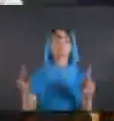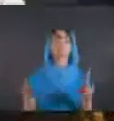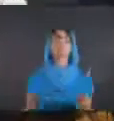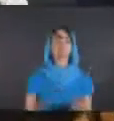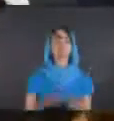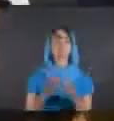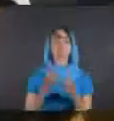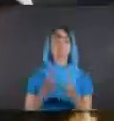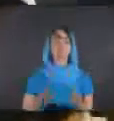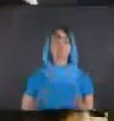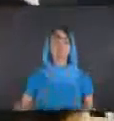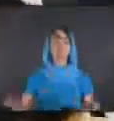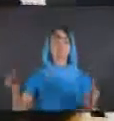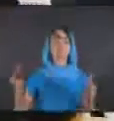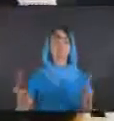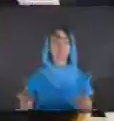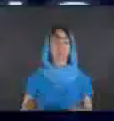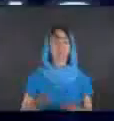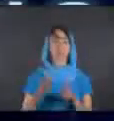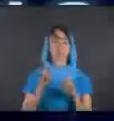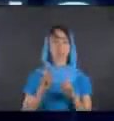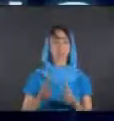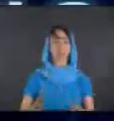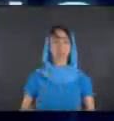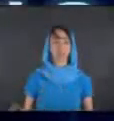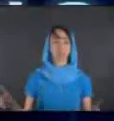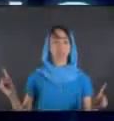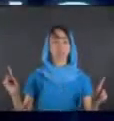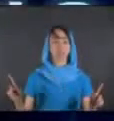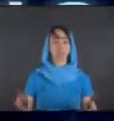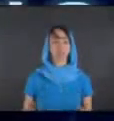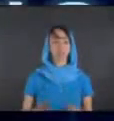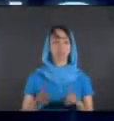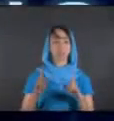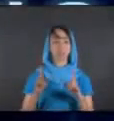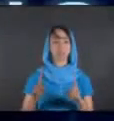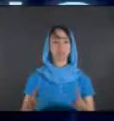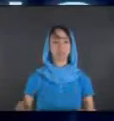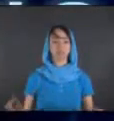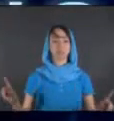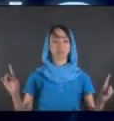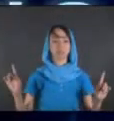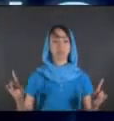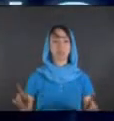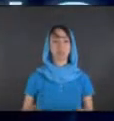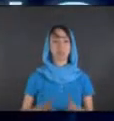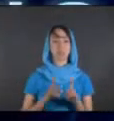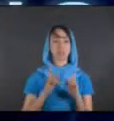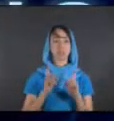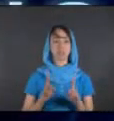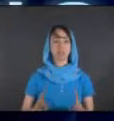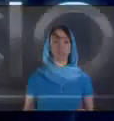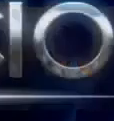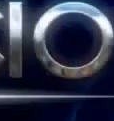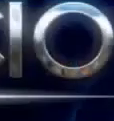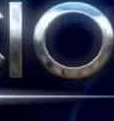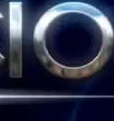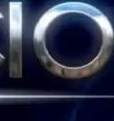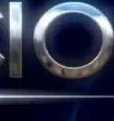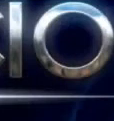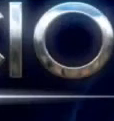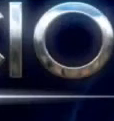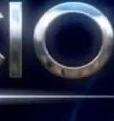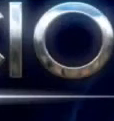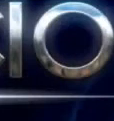tu misericordia para con nosotros, Señor. Gracias, Padre Santo. Gracias, Señor. Sabemos, Señor, que hay victoria en